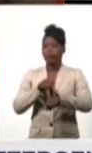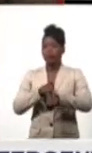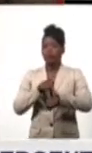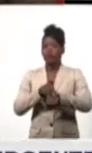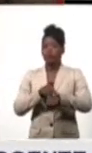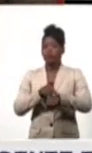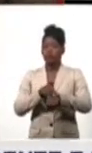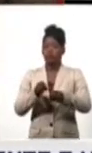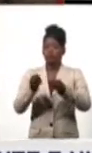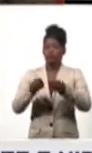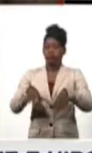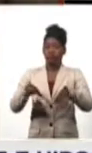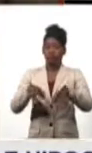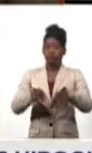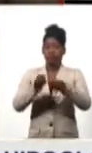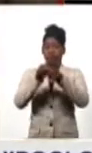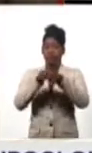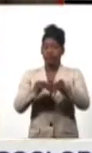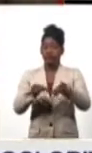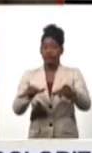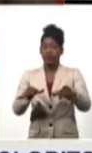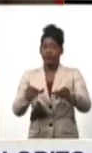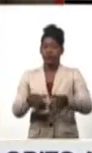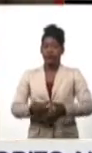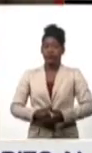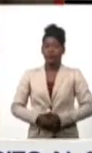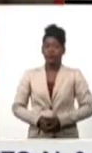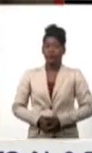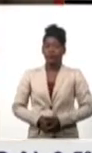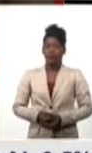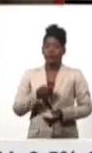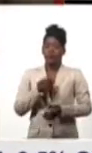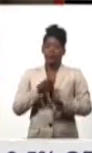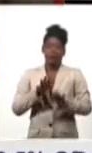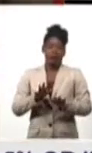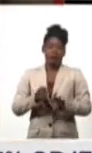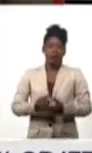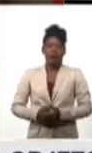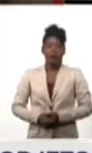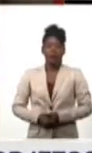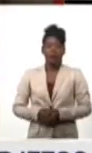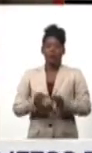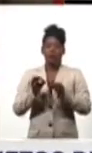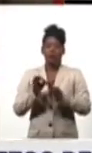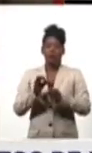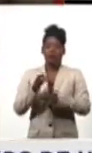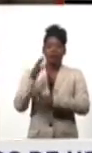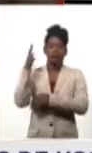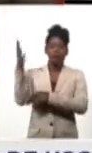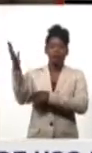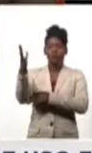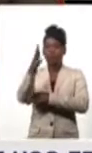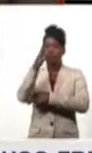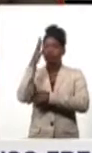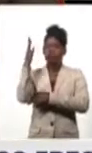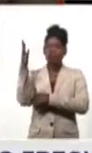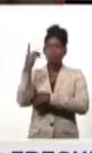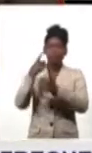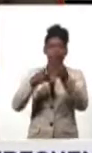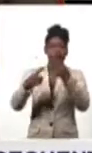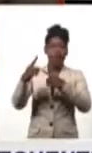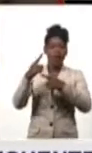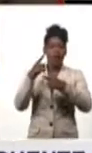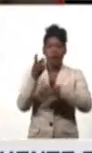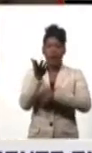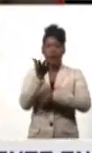la pandemia y demás. ¿Por qué? Si tomamos, por ejemplo, los microorganismos, que son uno de los componentes de la